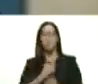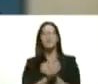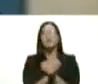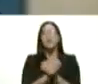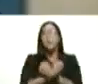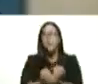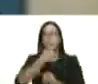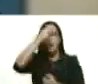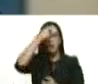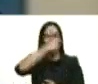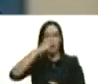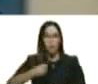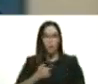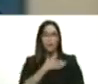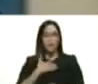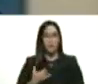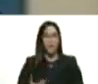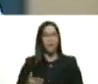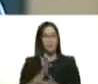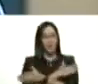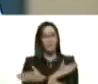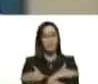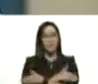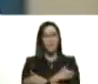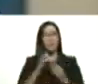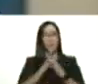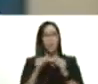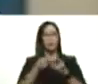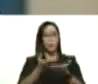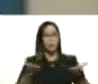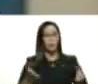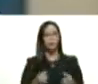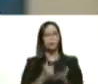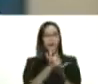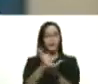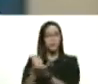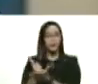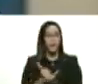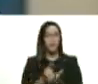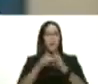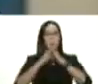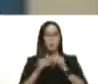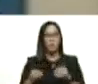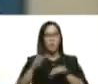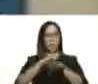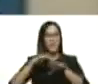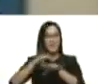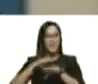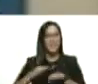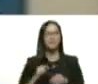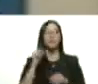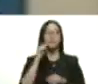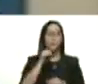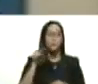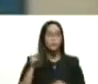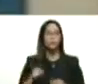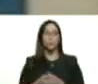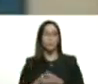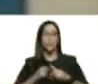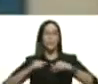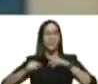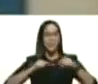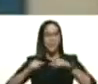pueblo. Quiero felicitarle por todos sus ayudantes, por sus ministros, por los